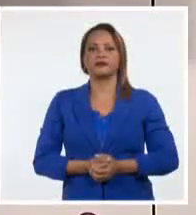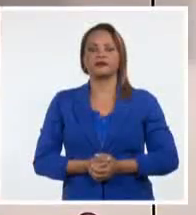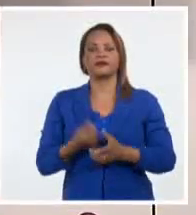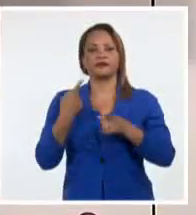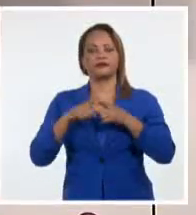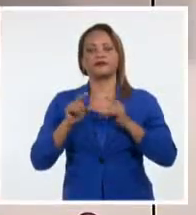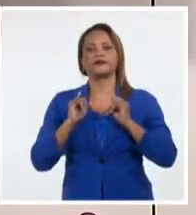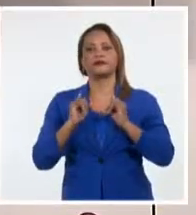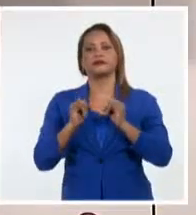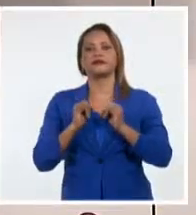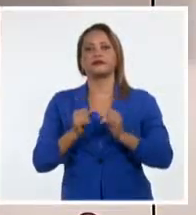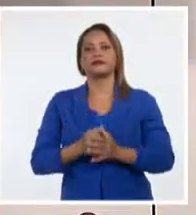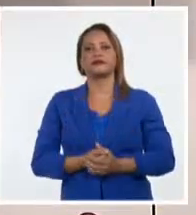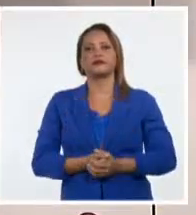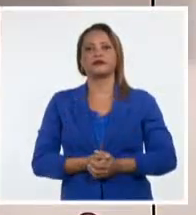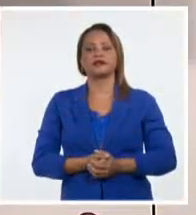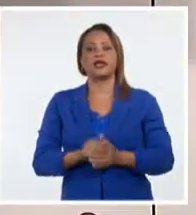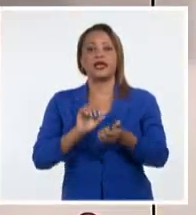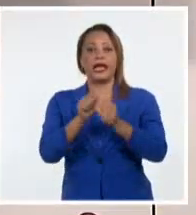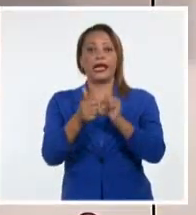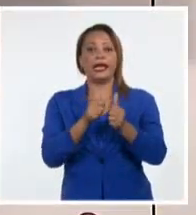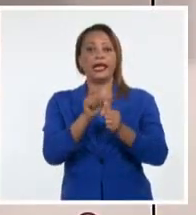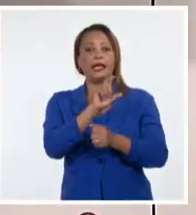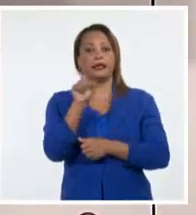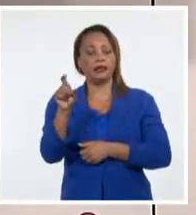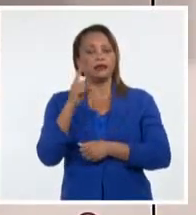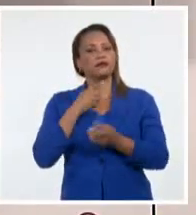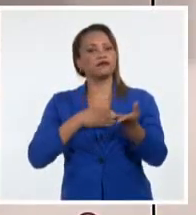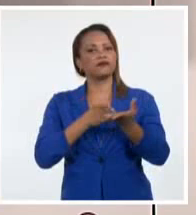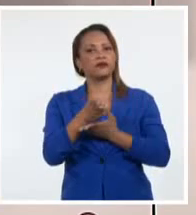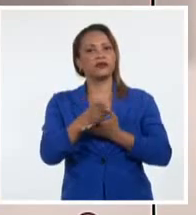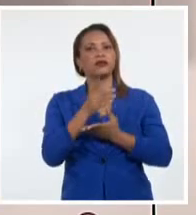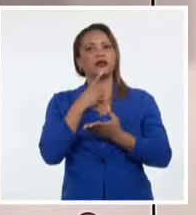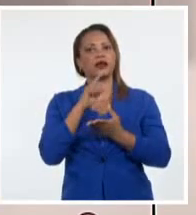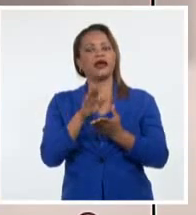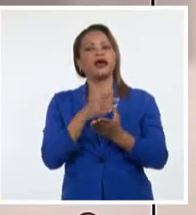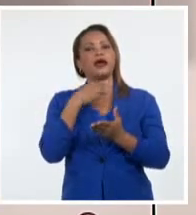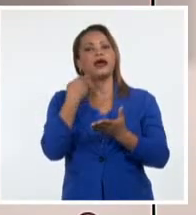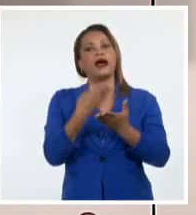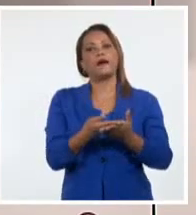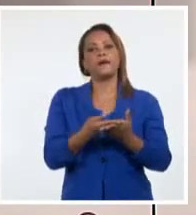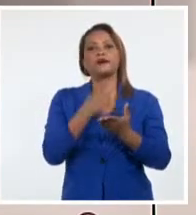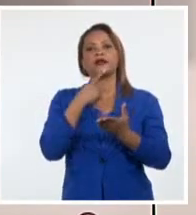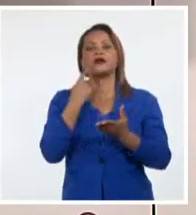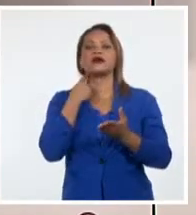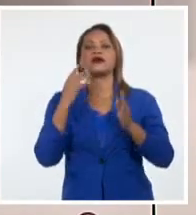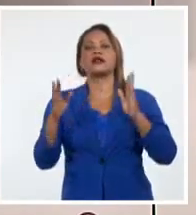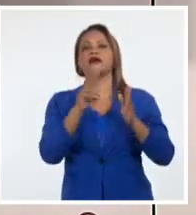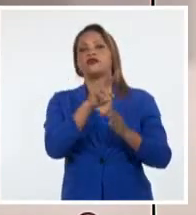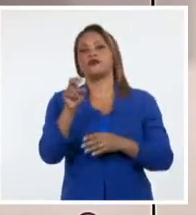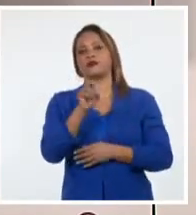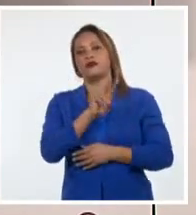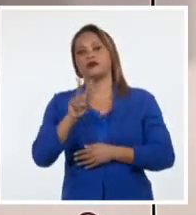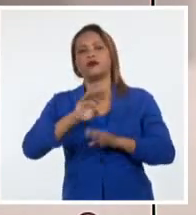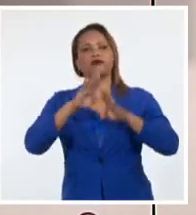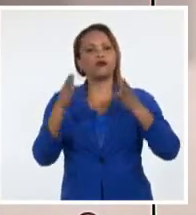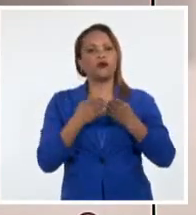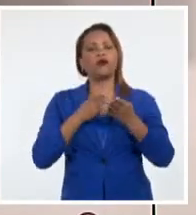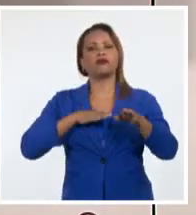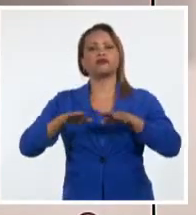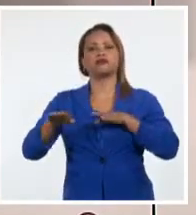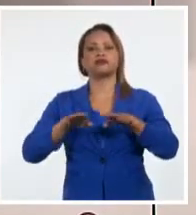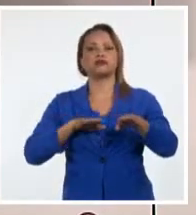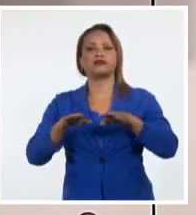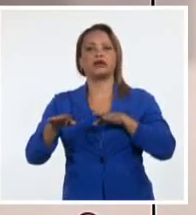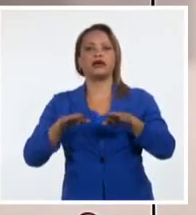Avanzamos con otras noticias. El Inter continúa su apuesta por el deporte desde la base. Sobre lo que fue el 2022 y las acciones previstas para este